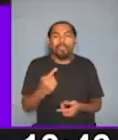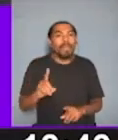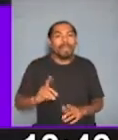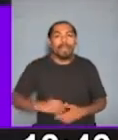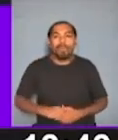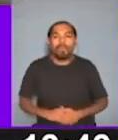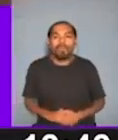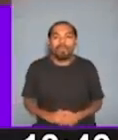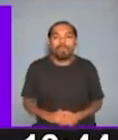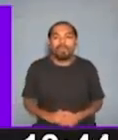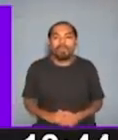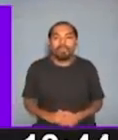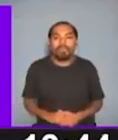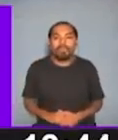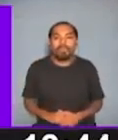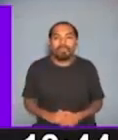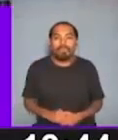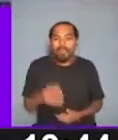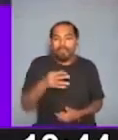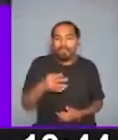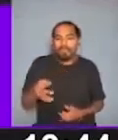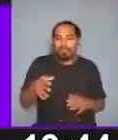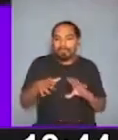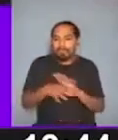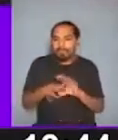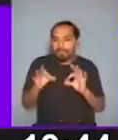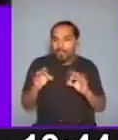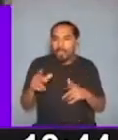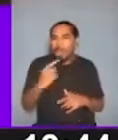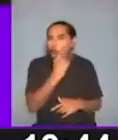Perfecto, Jorge. Estaremos entonces en contacto para saber las últimas novedades.